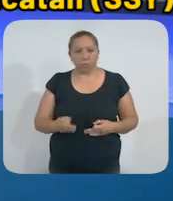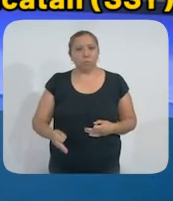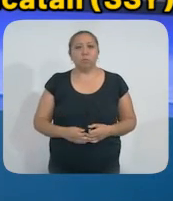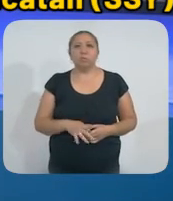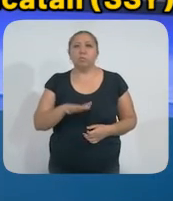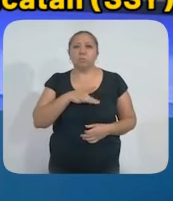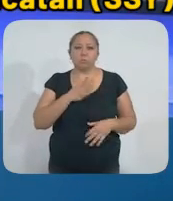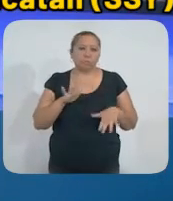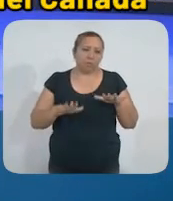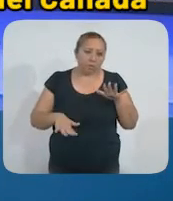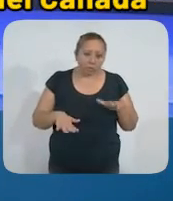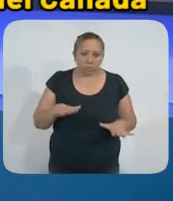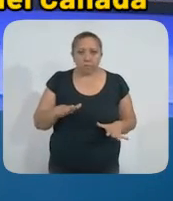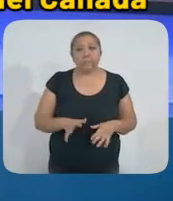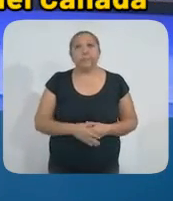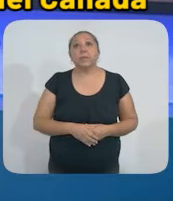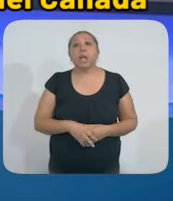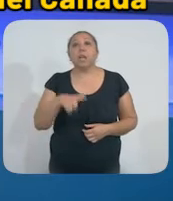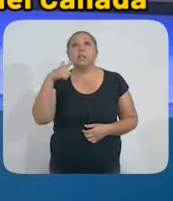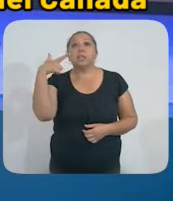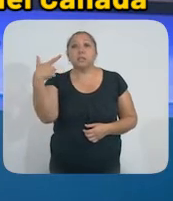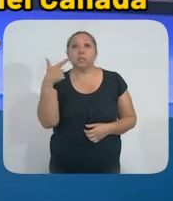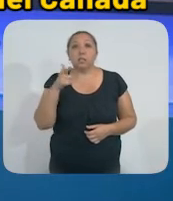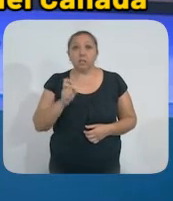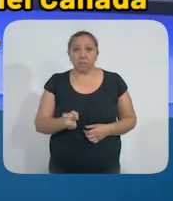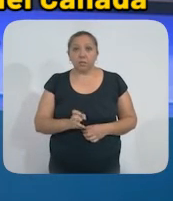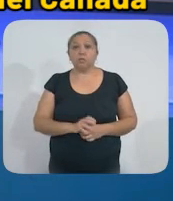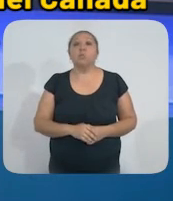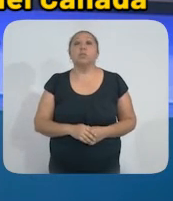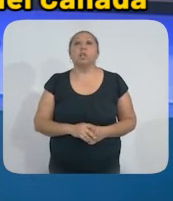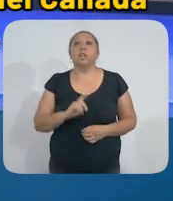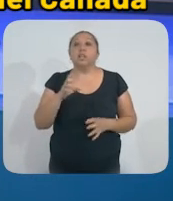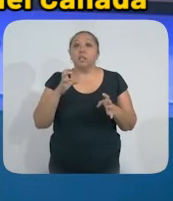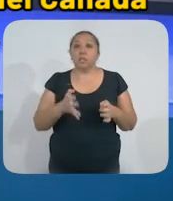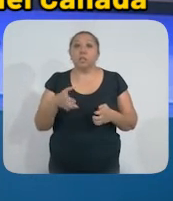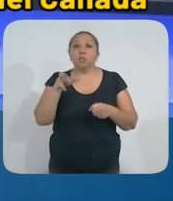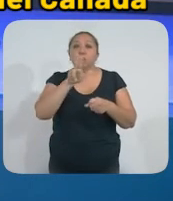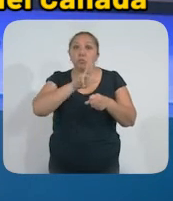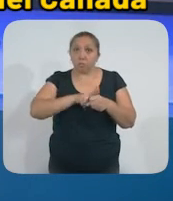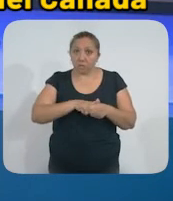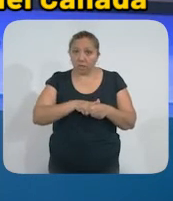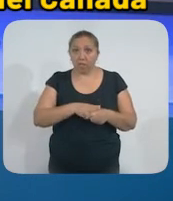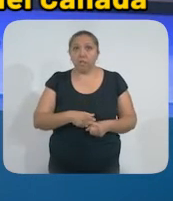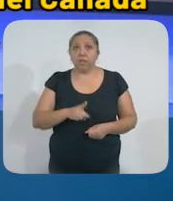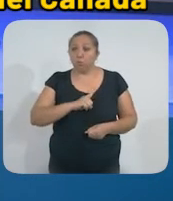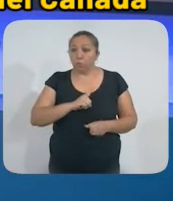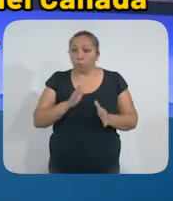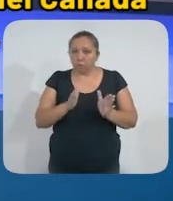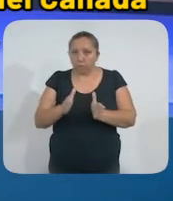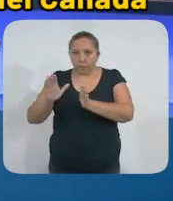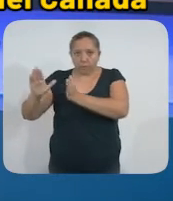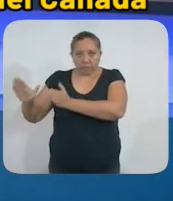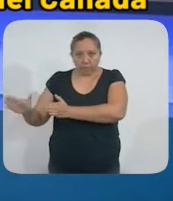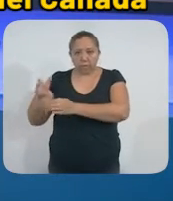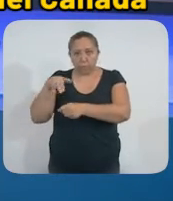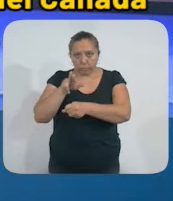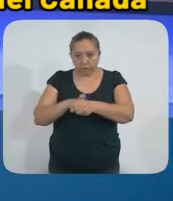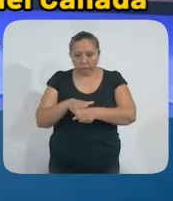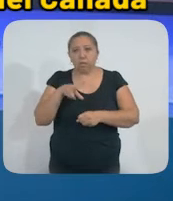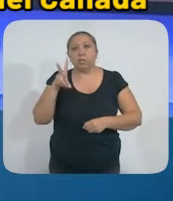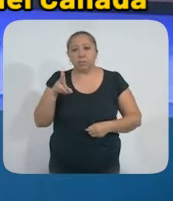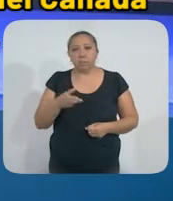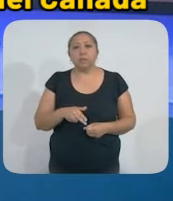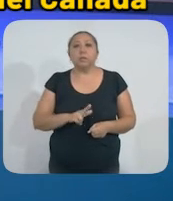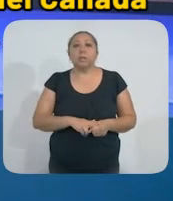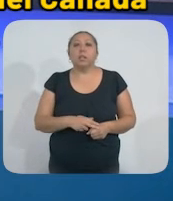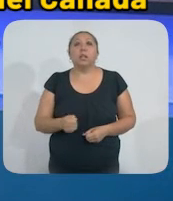presentan síntomas leves. 7 de estos casos confirmados están hospitalizados y en aislamiento total. También está hospitalizada